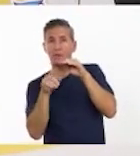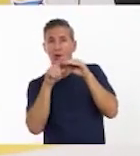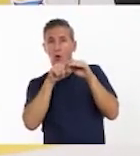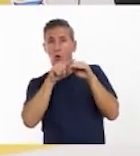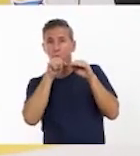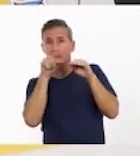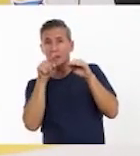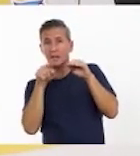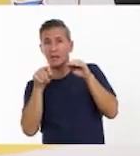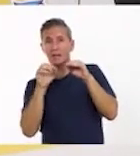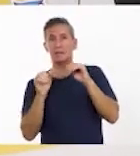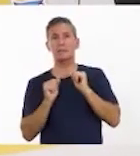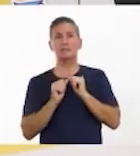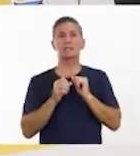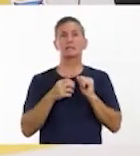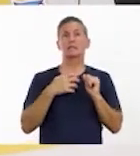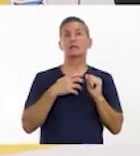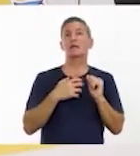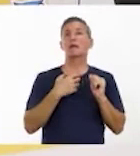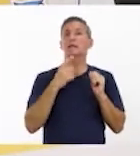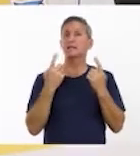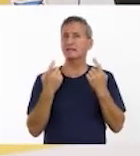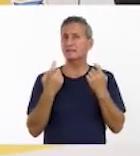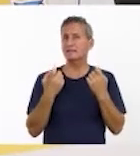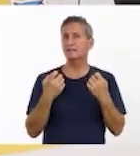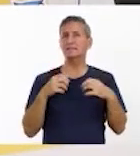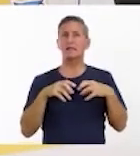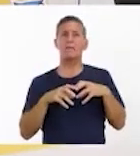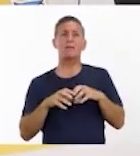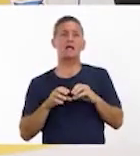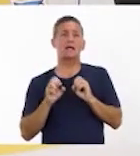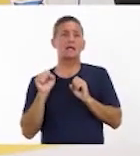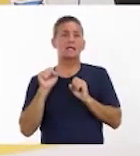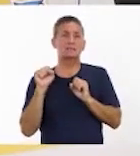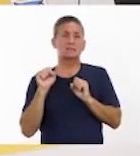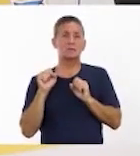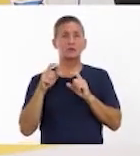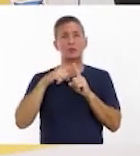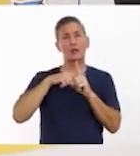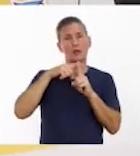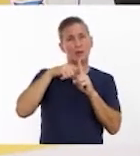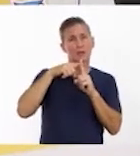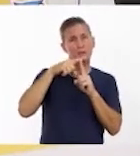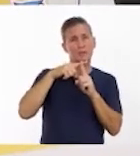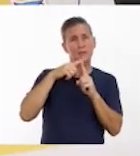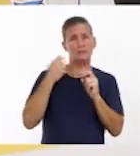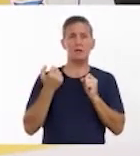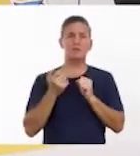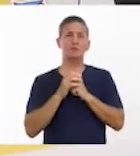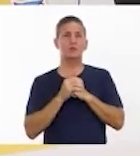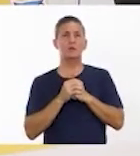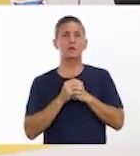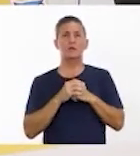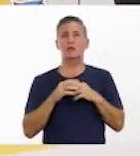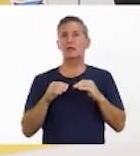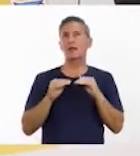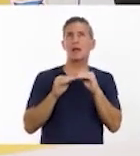porque tienen menos soluto disuelto del que necesita para saturar a una temperatura